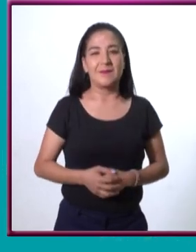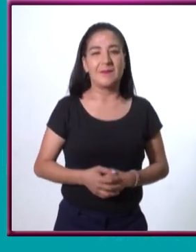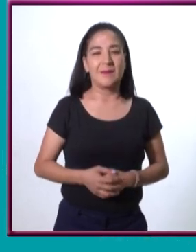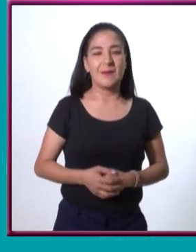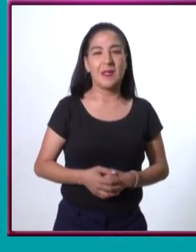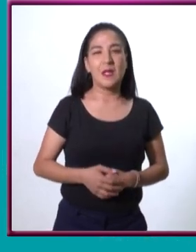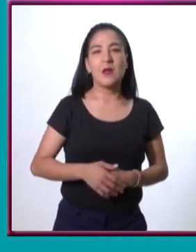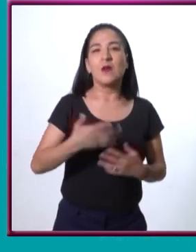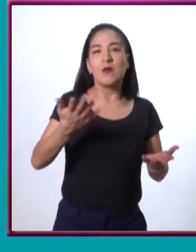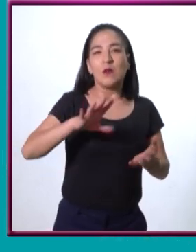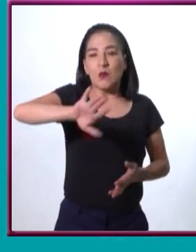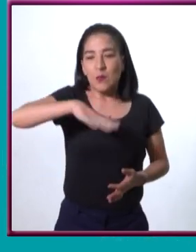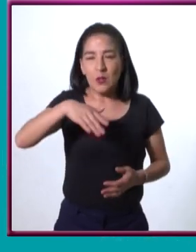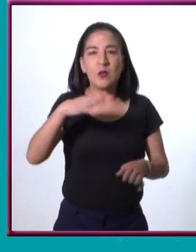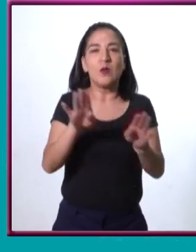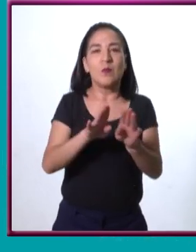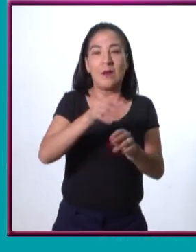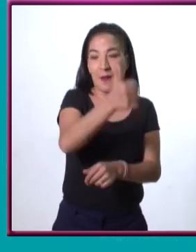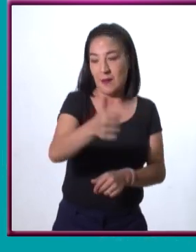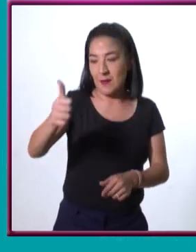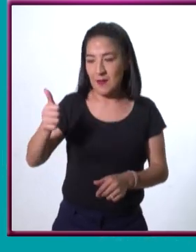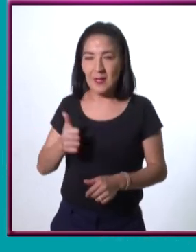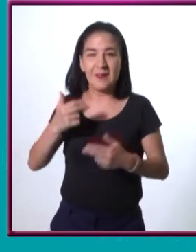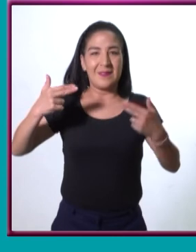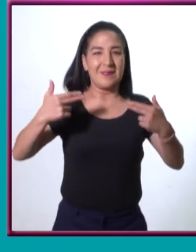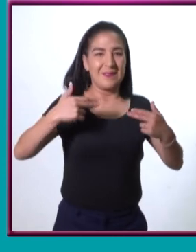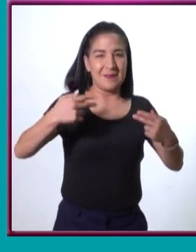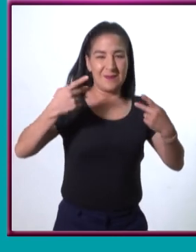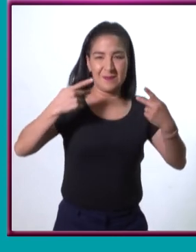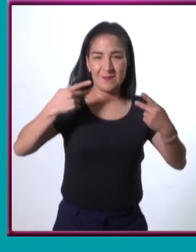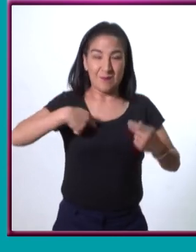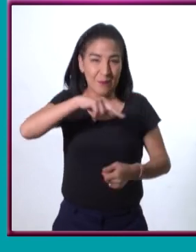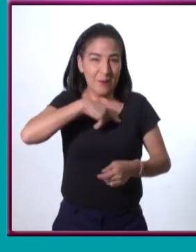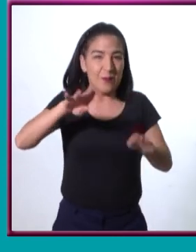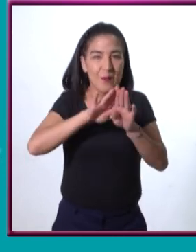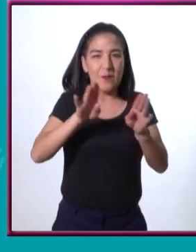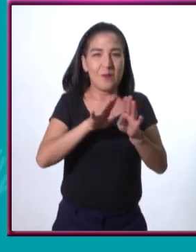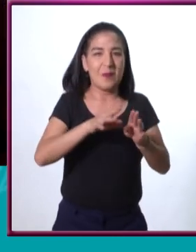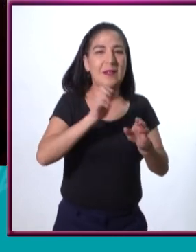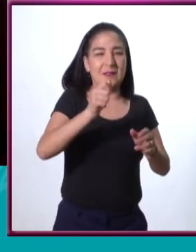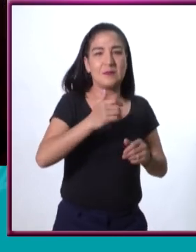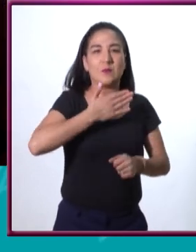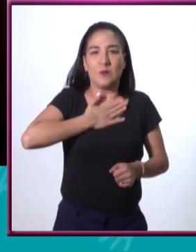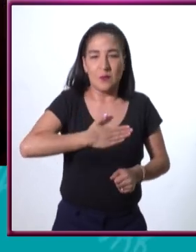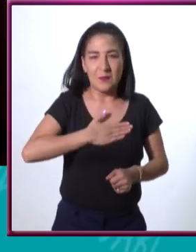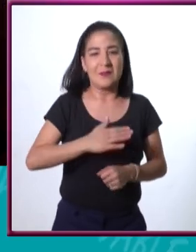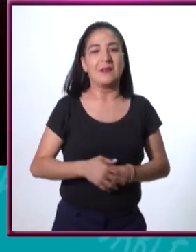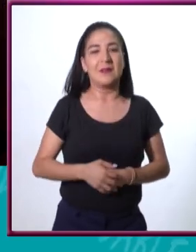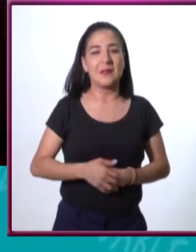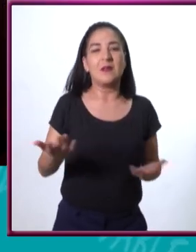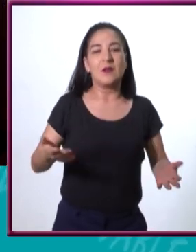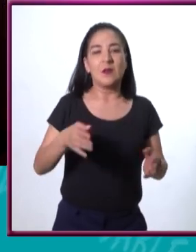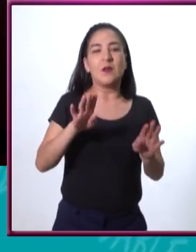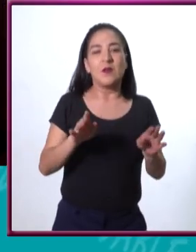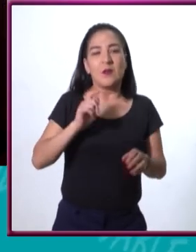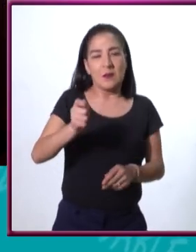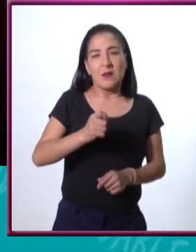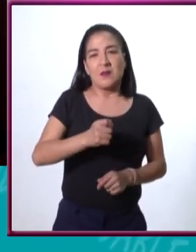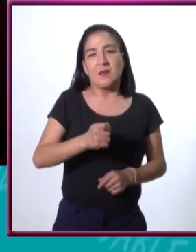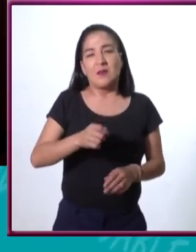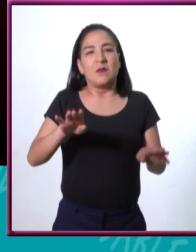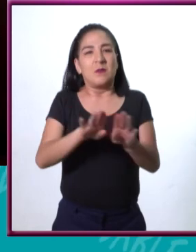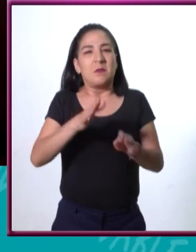Y buscar la manera de que cada uno de nosotros obtenga lo que se merece. La justicia es lo que